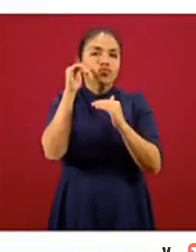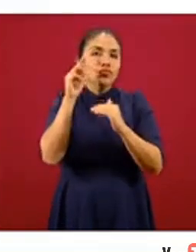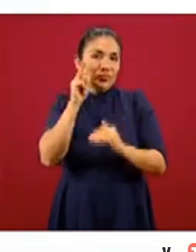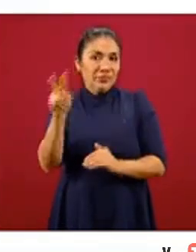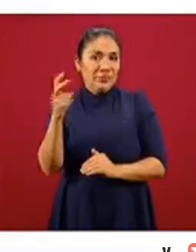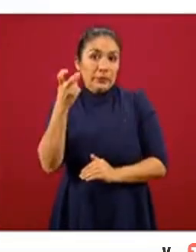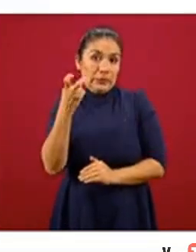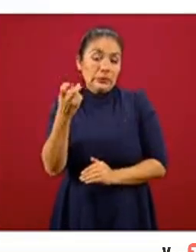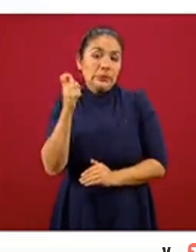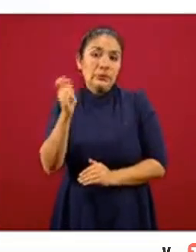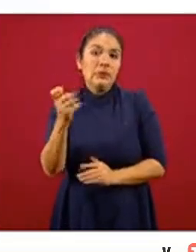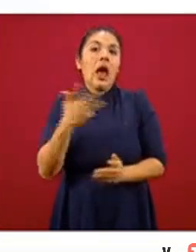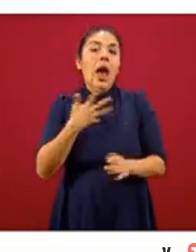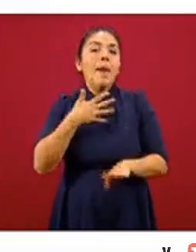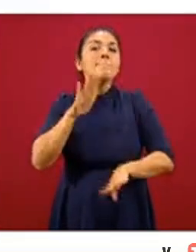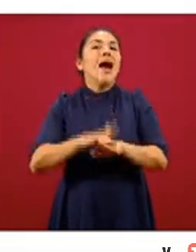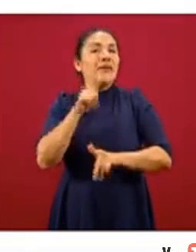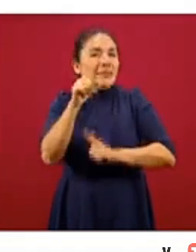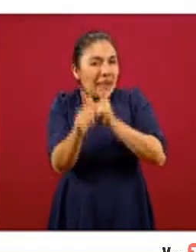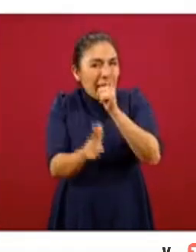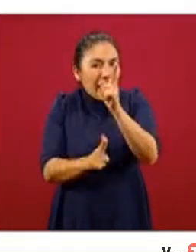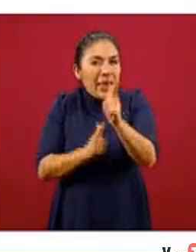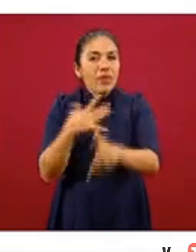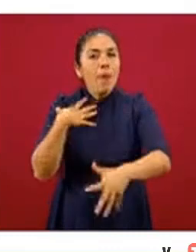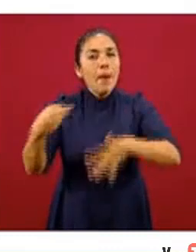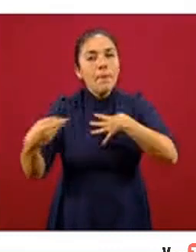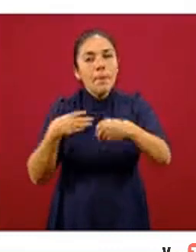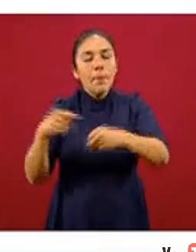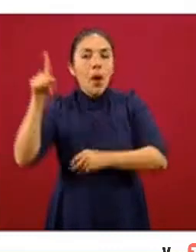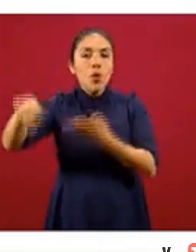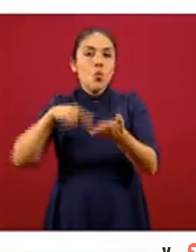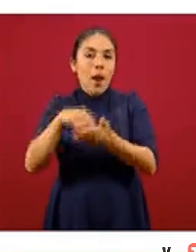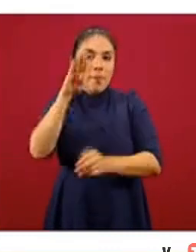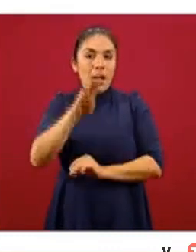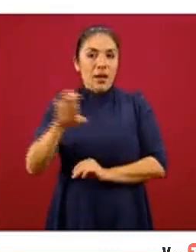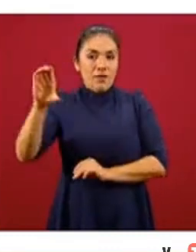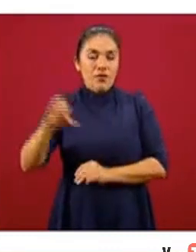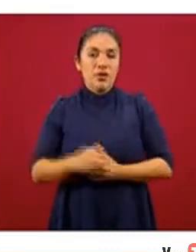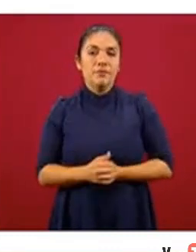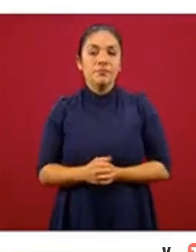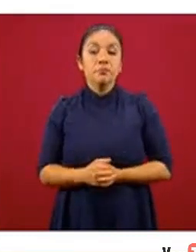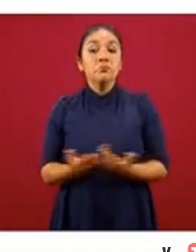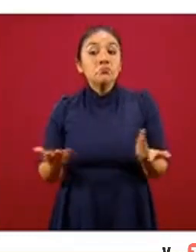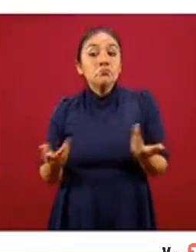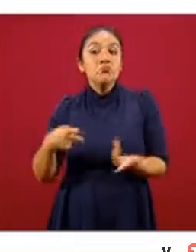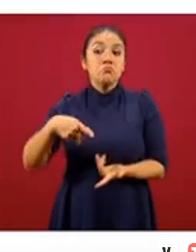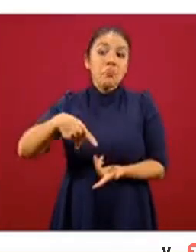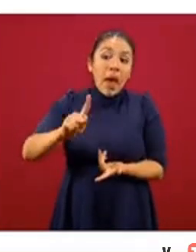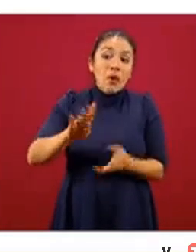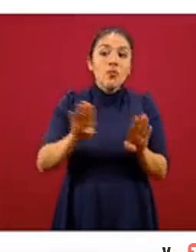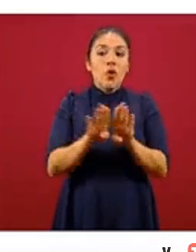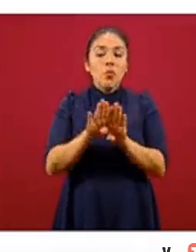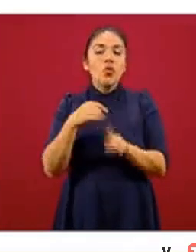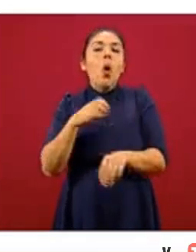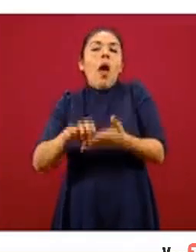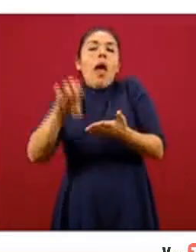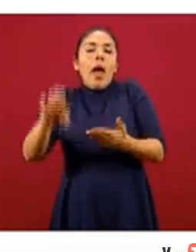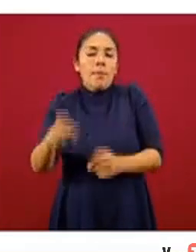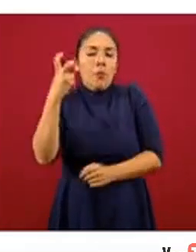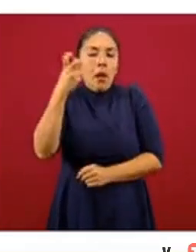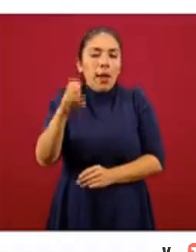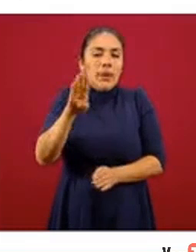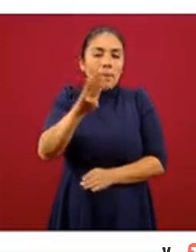Eso quiere decir que se hace más lenta la epidemia en Baja California. Sin embargo, uso el ejemplo de Baja California